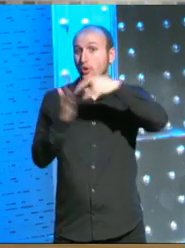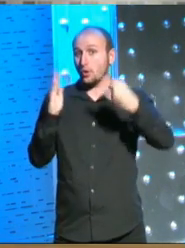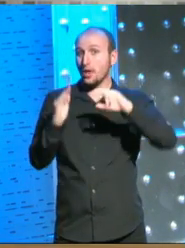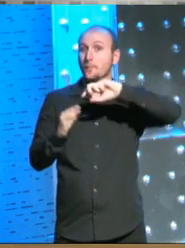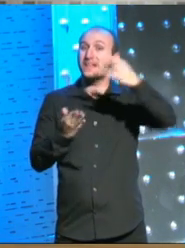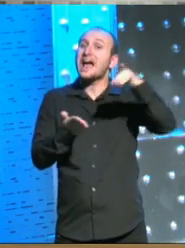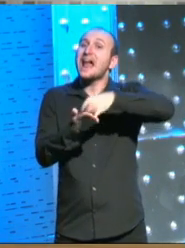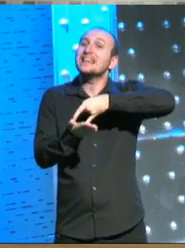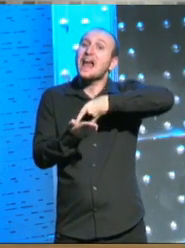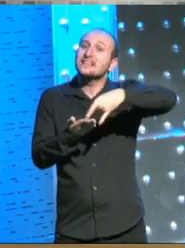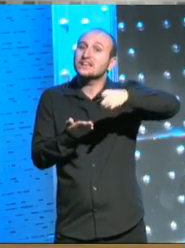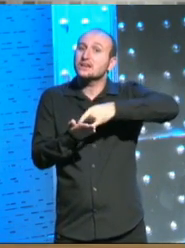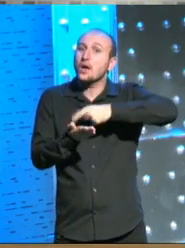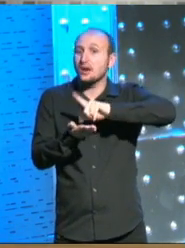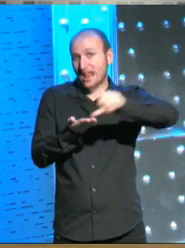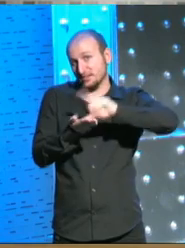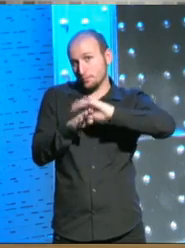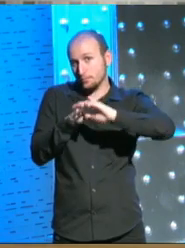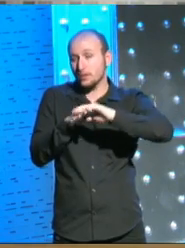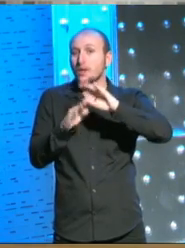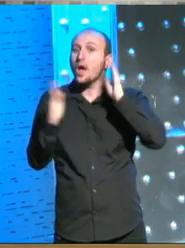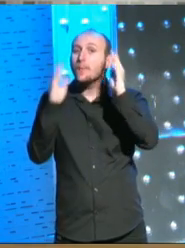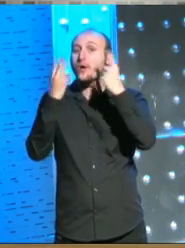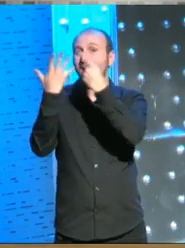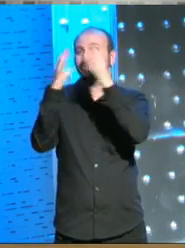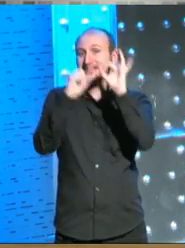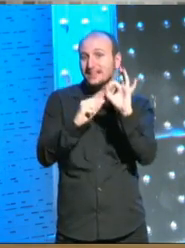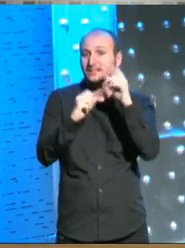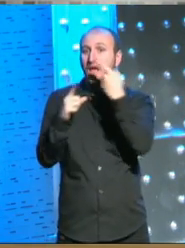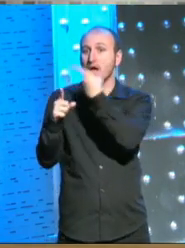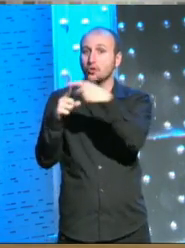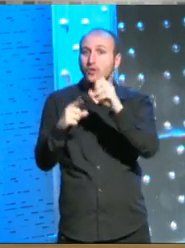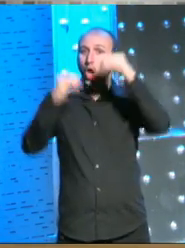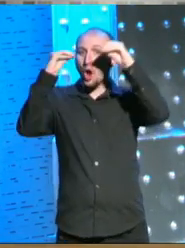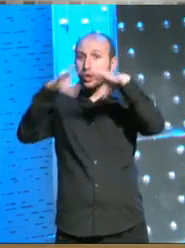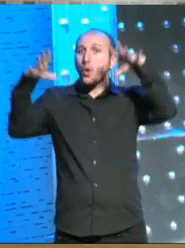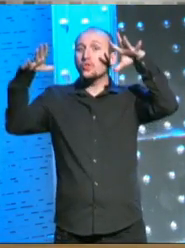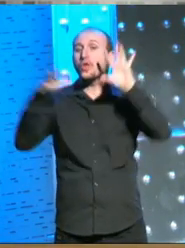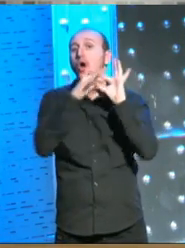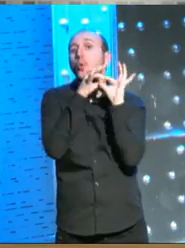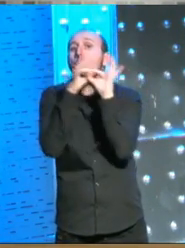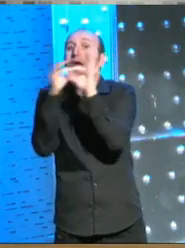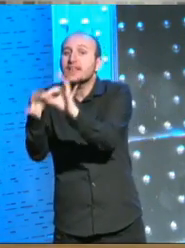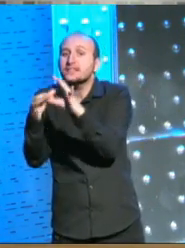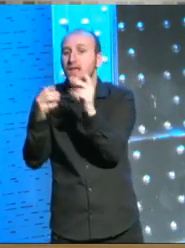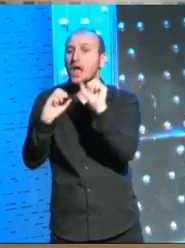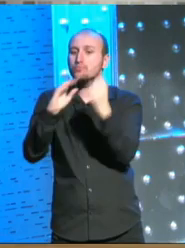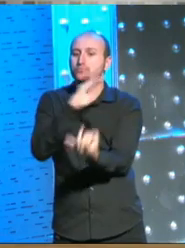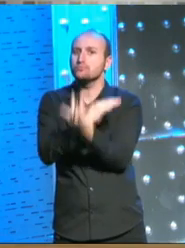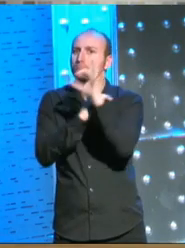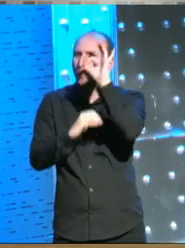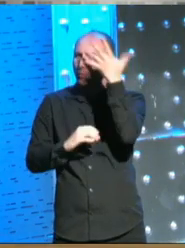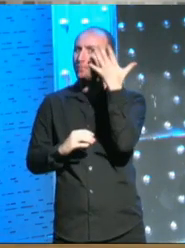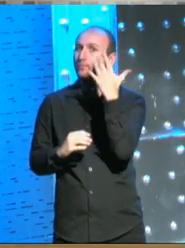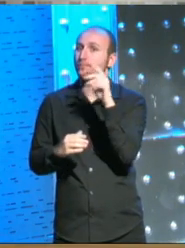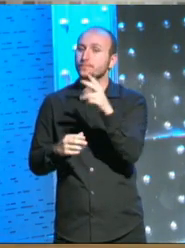láser. En los años 60 se descubre el láser, la luz coherente, la luz compacta, que permite